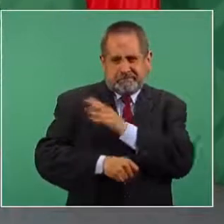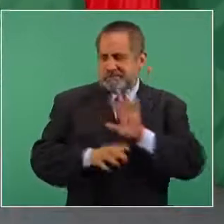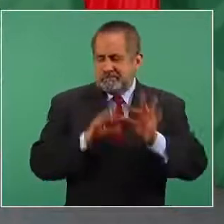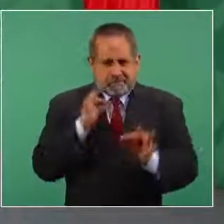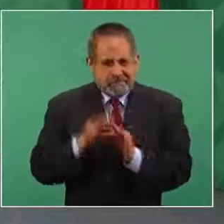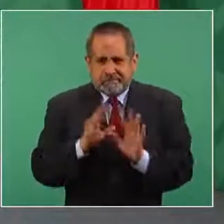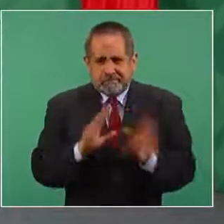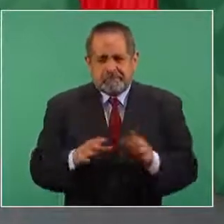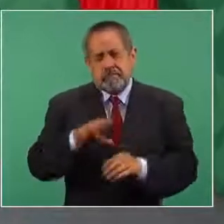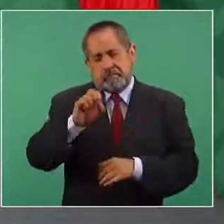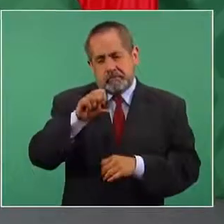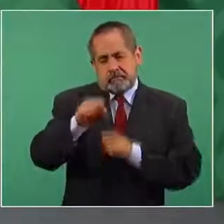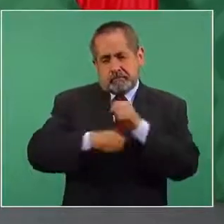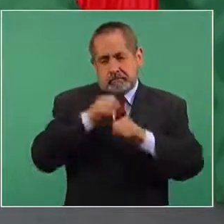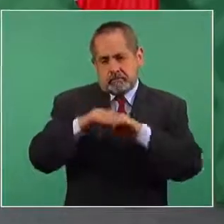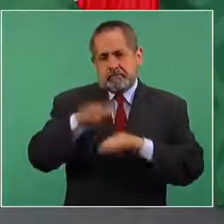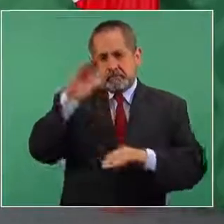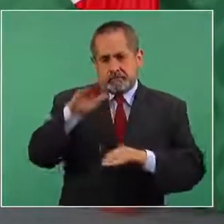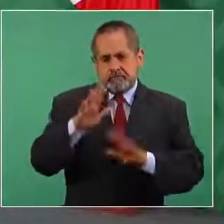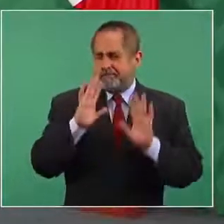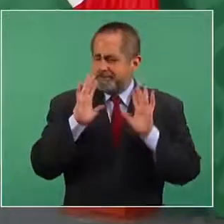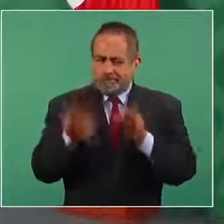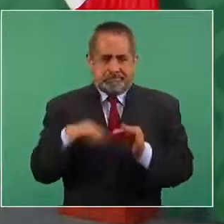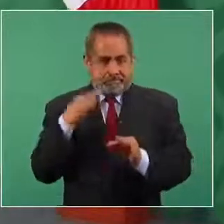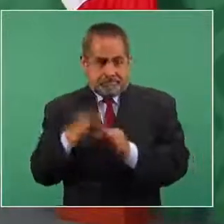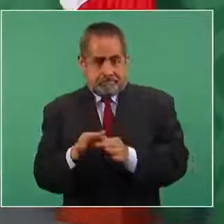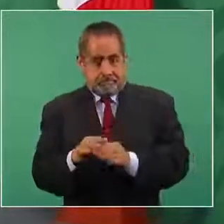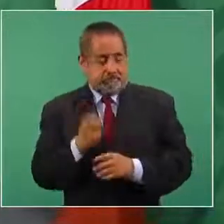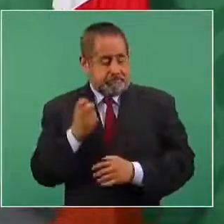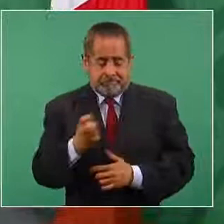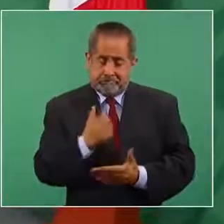años. Y esto nos va a ayudar muchísimo,